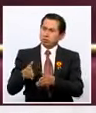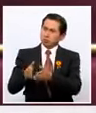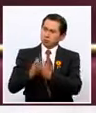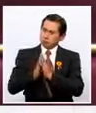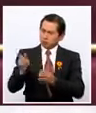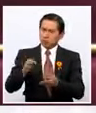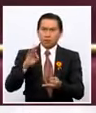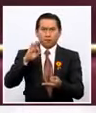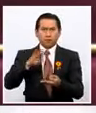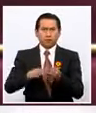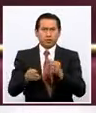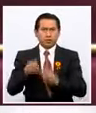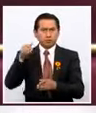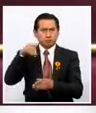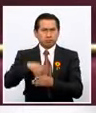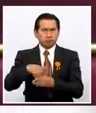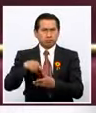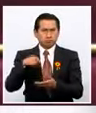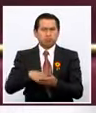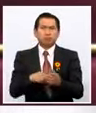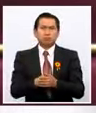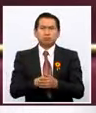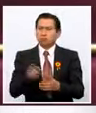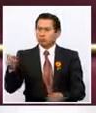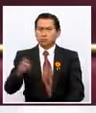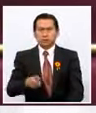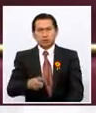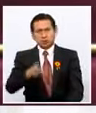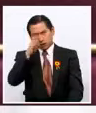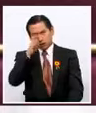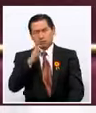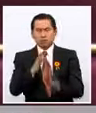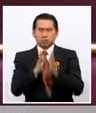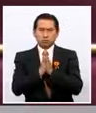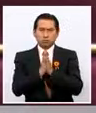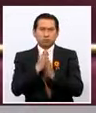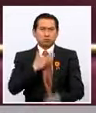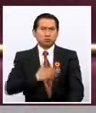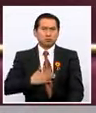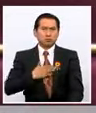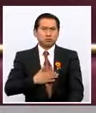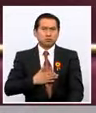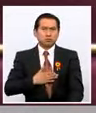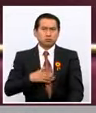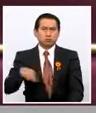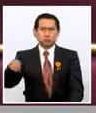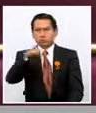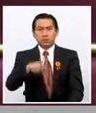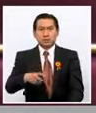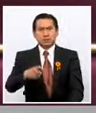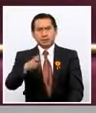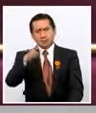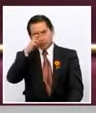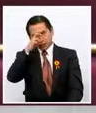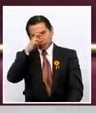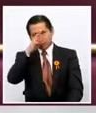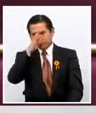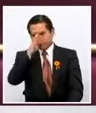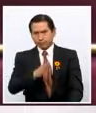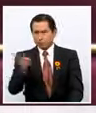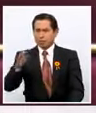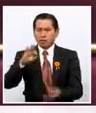las fechas electorales sean serios por favor sean serios y dejen de mover la